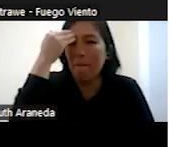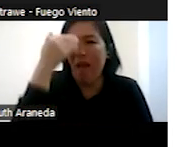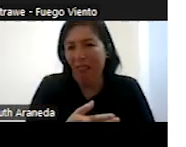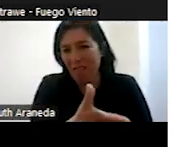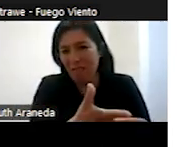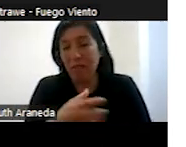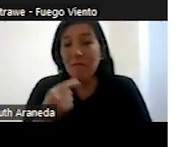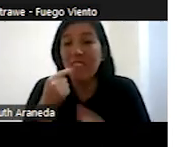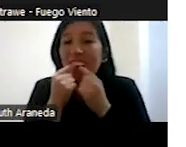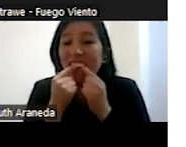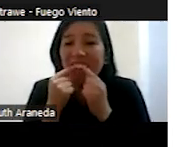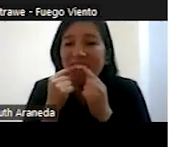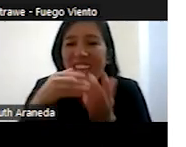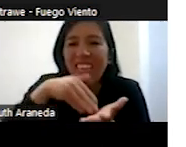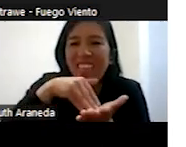en el esmalte dental.